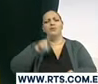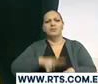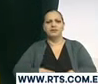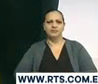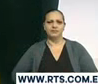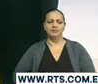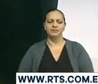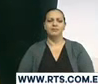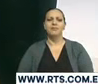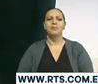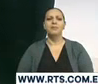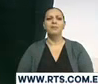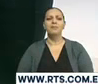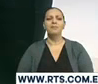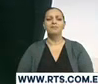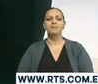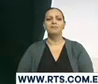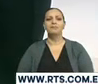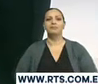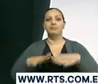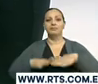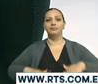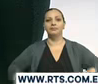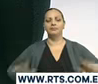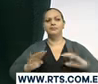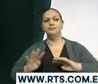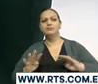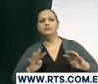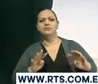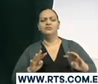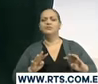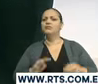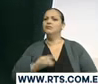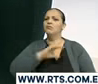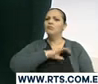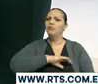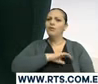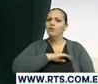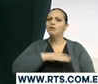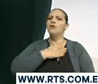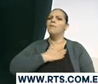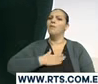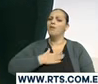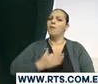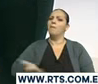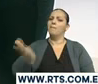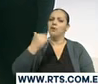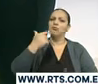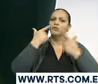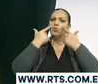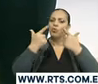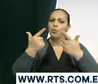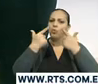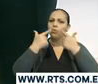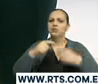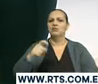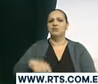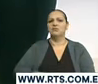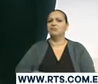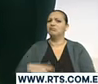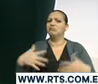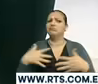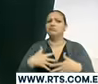la delincuencia. Habitantes del sector exigen que la policía redoble los patrullajes, pues afirman que viven en